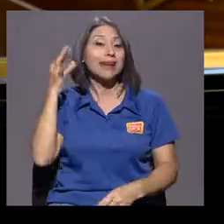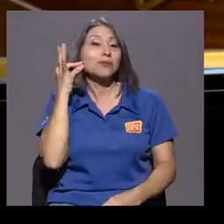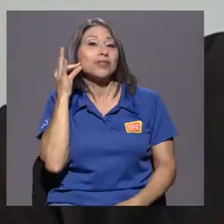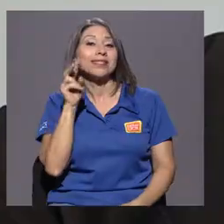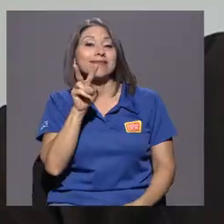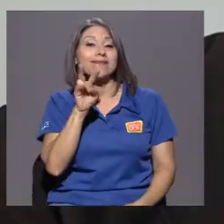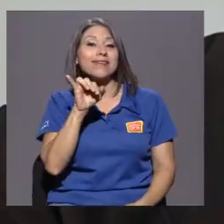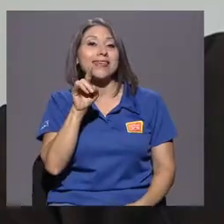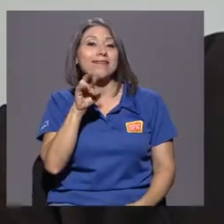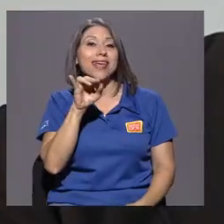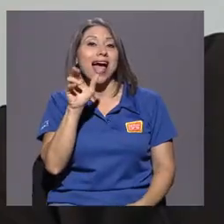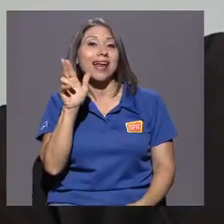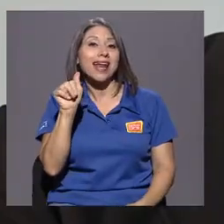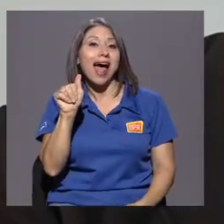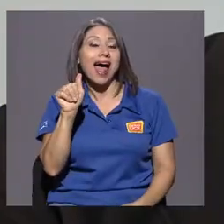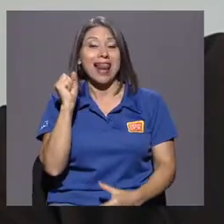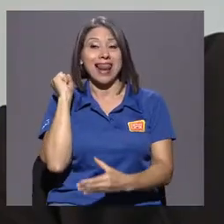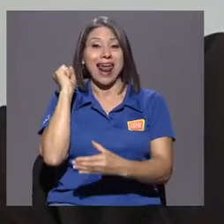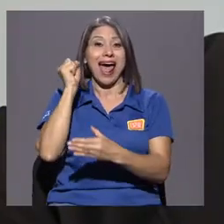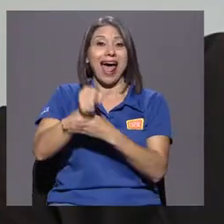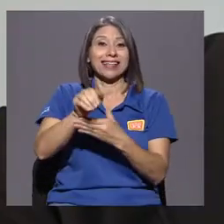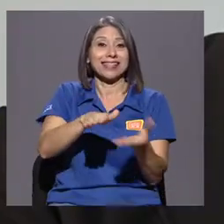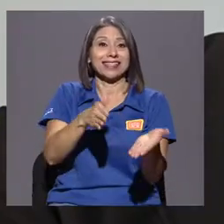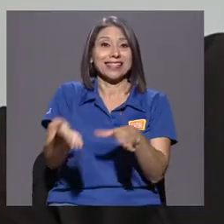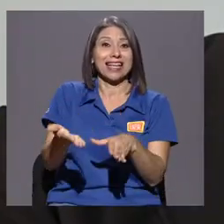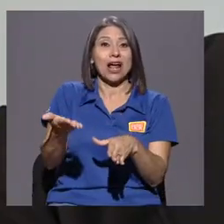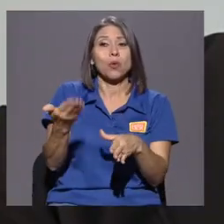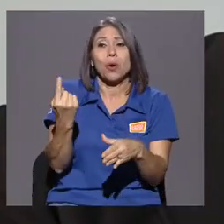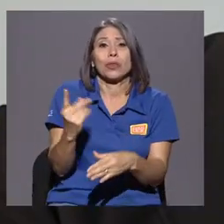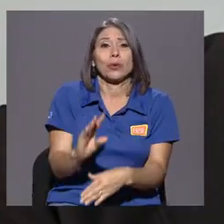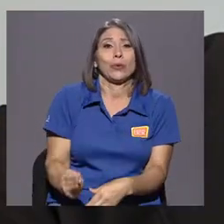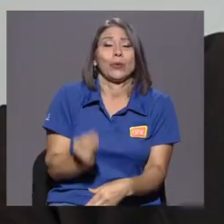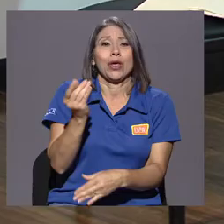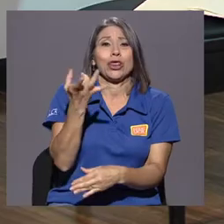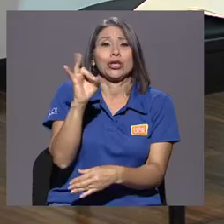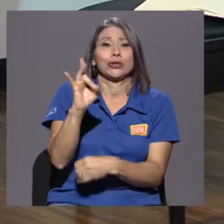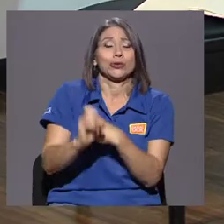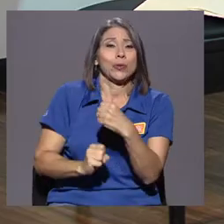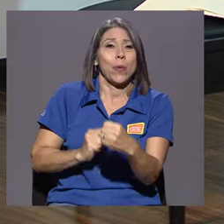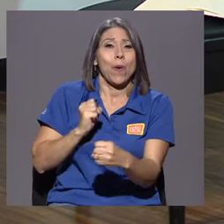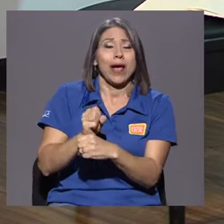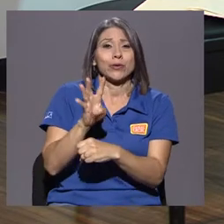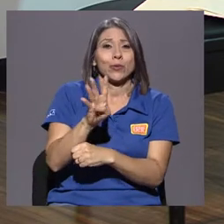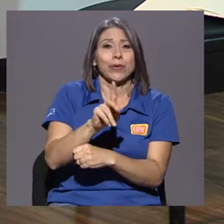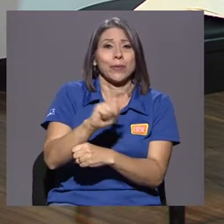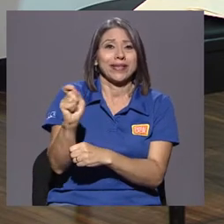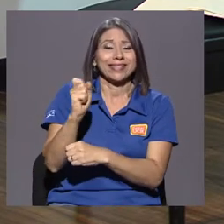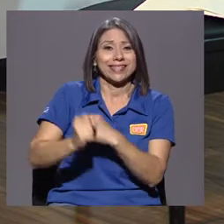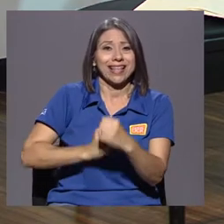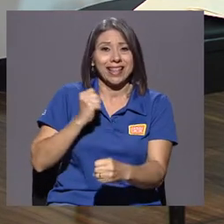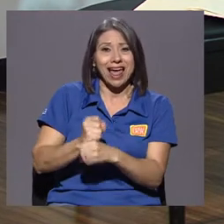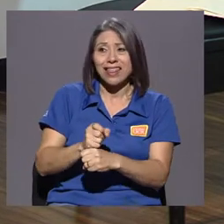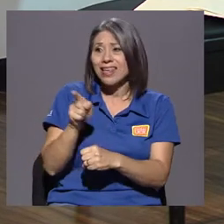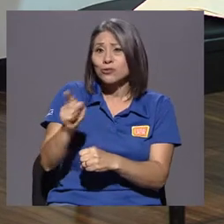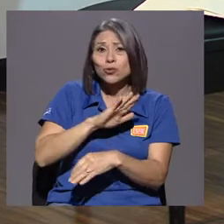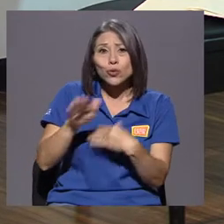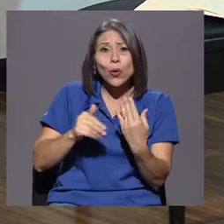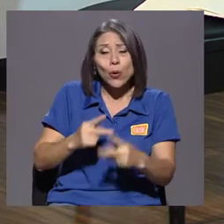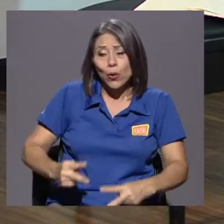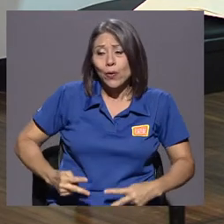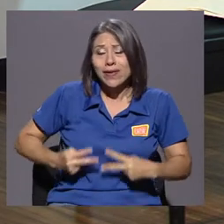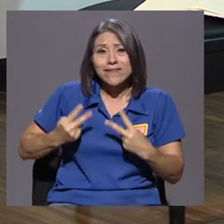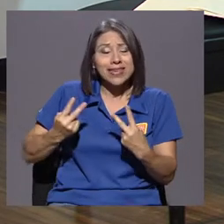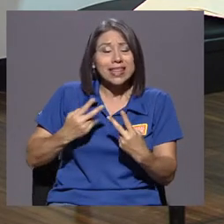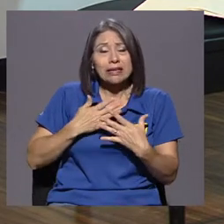cuando tenía apenas 18 años de edad 18 años y 4 meses eso fue todo lo que tuvo de vida terrenal